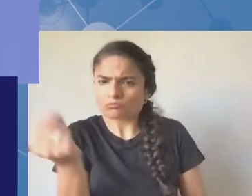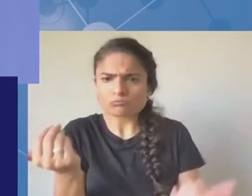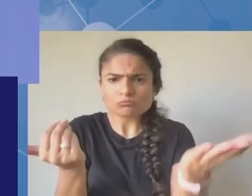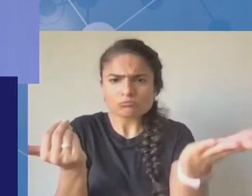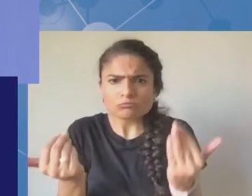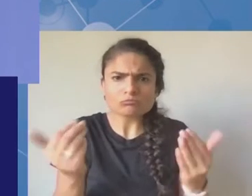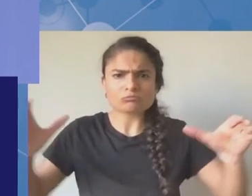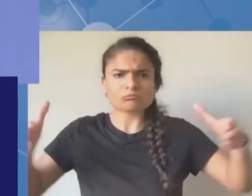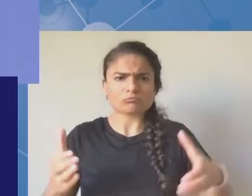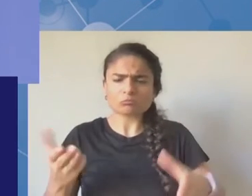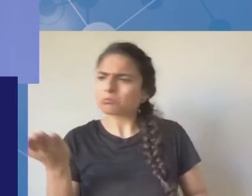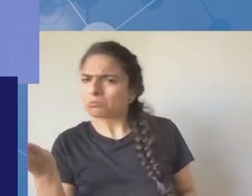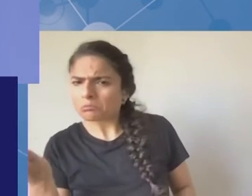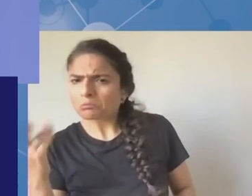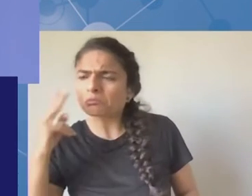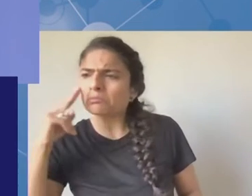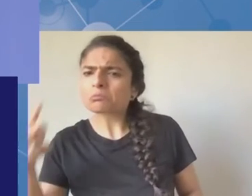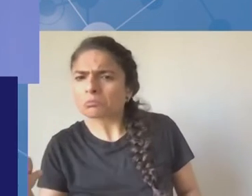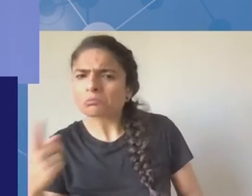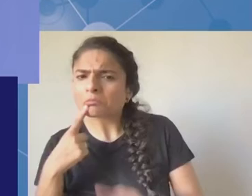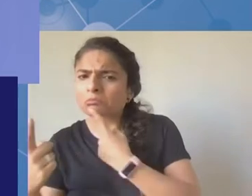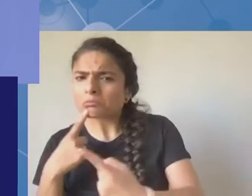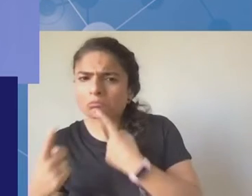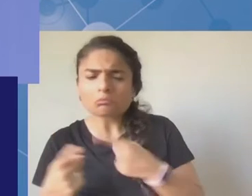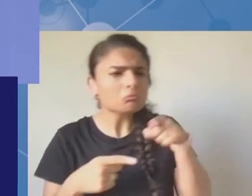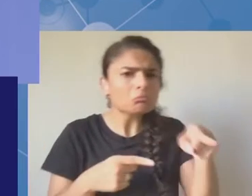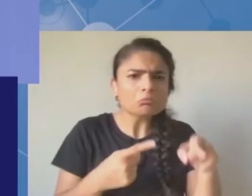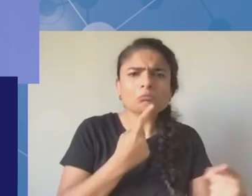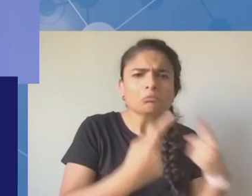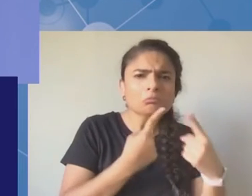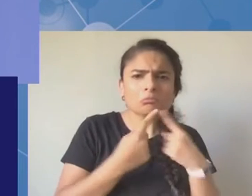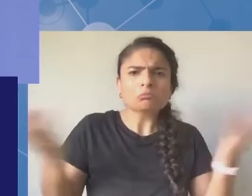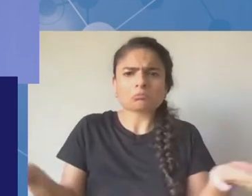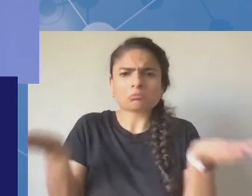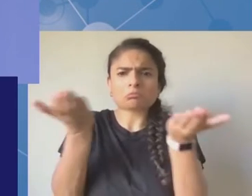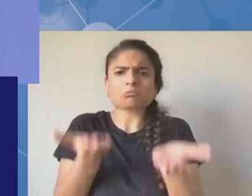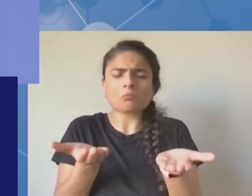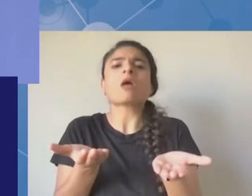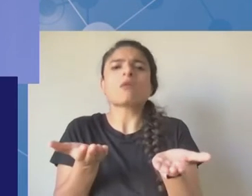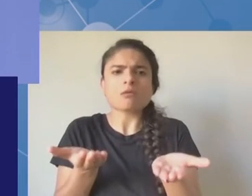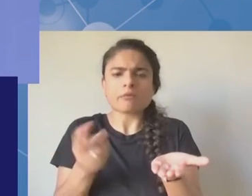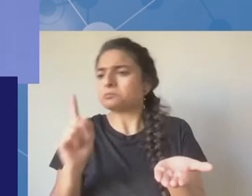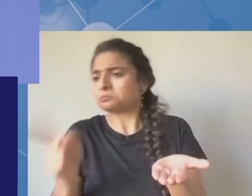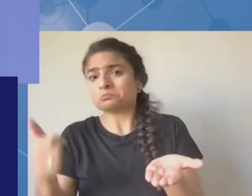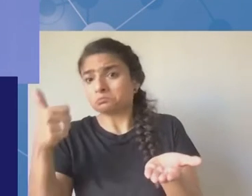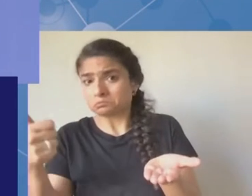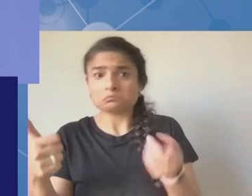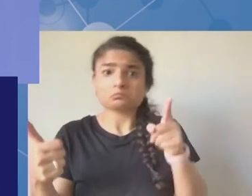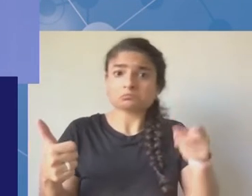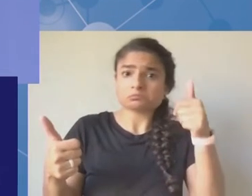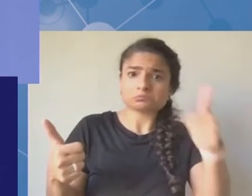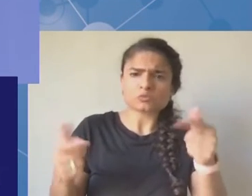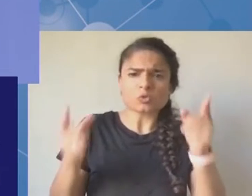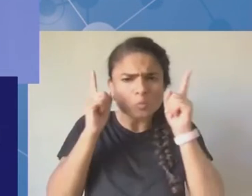alguien en concreto. Nos interesa la opinión de todas las partes. Pero claro, claro que tiene la razón. El debate multilateral